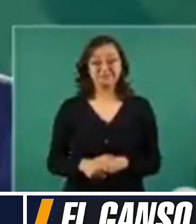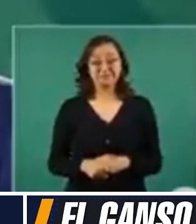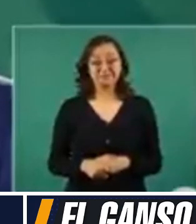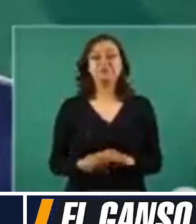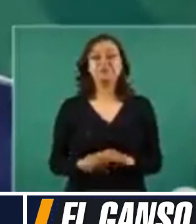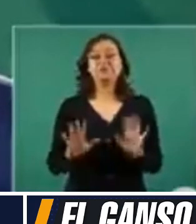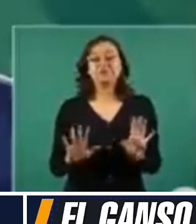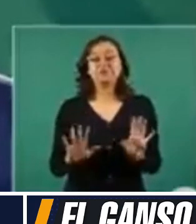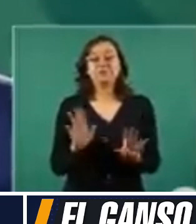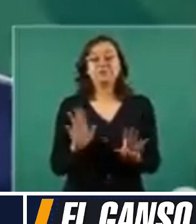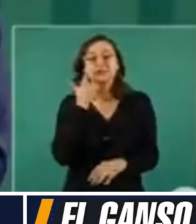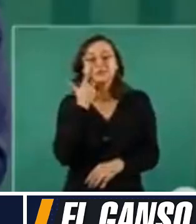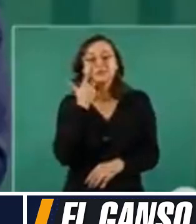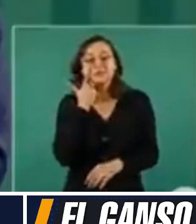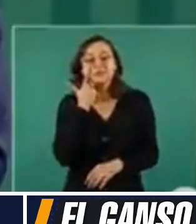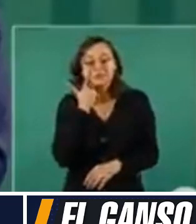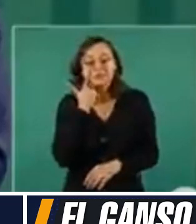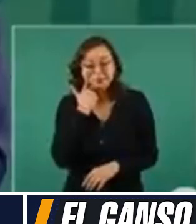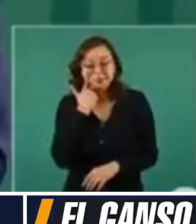Vamos a ver.